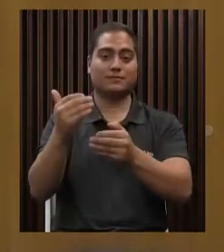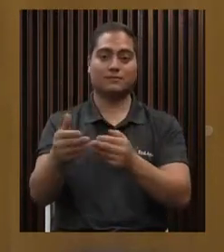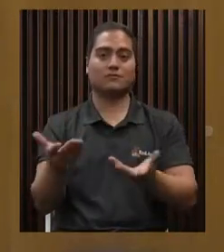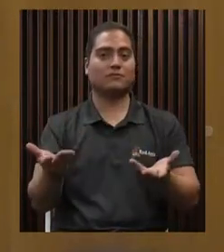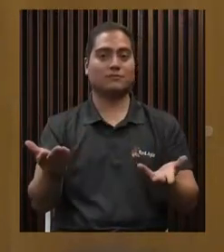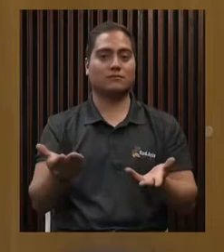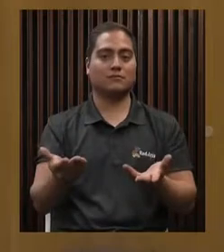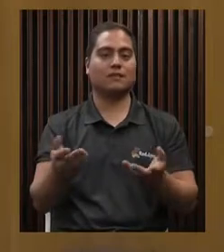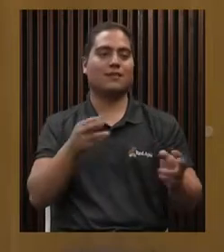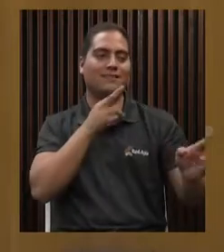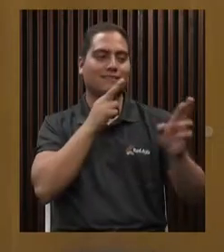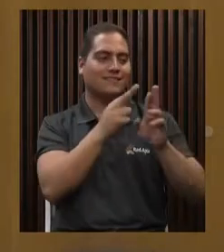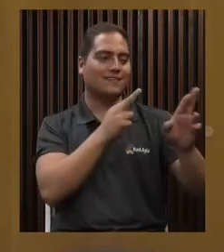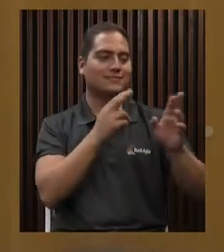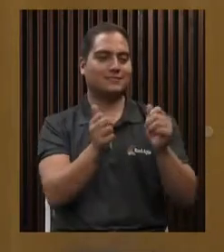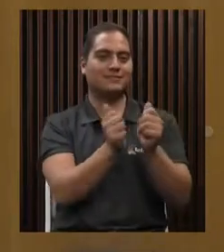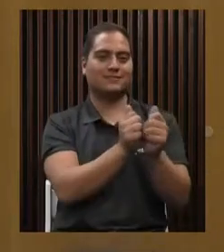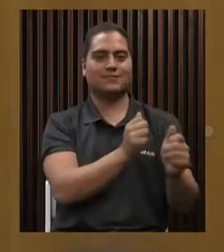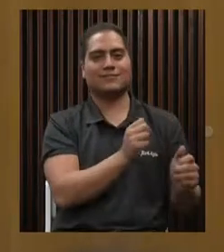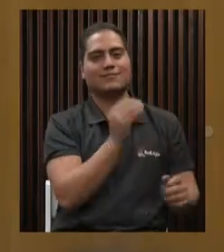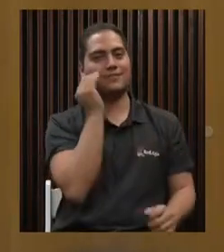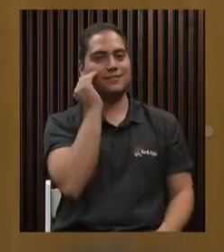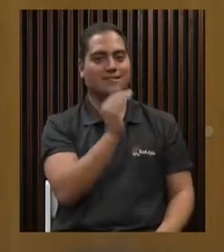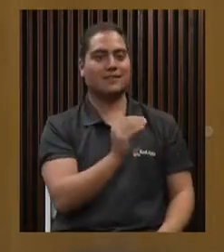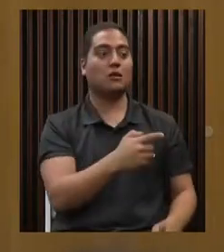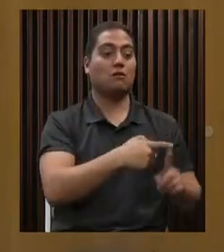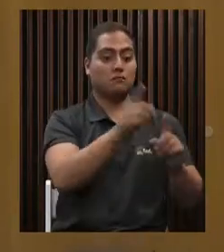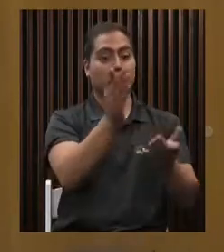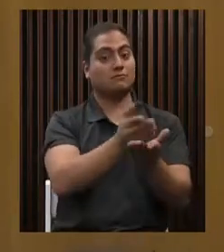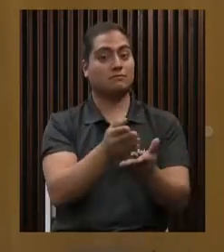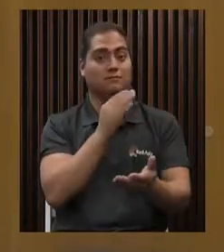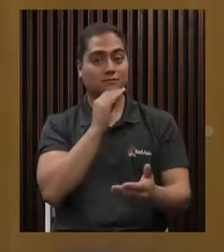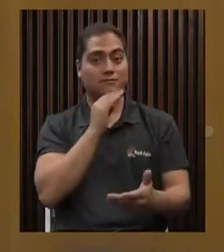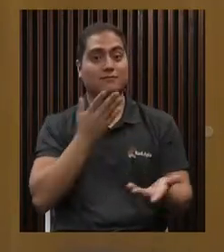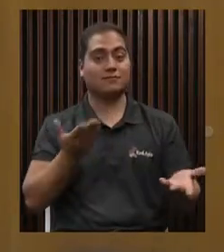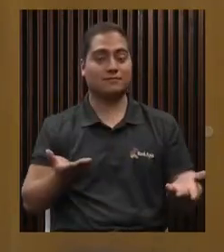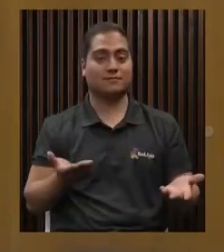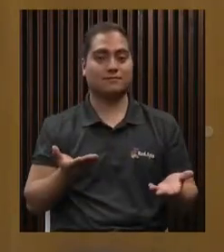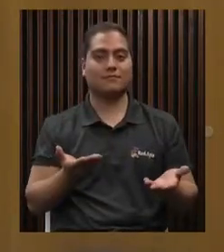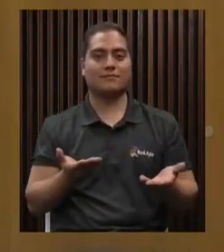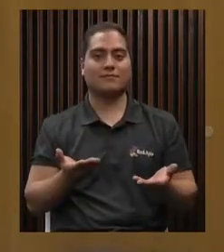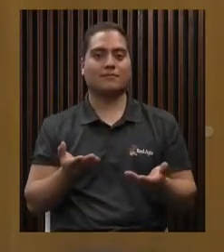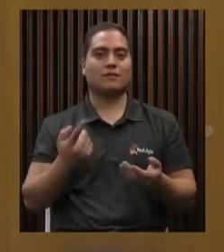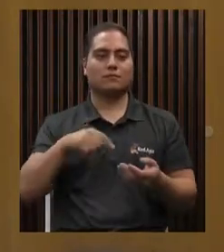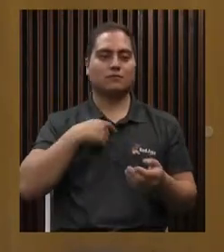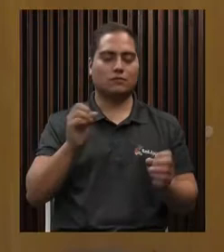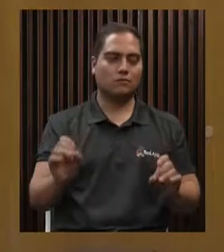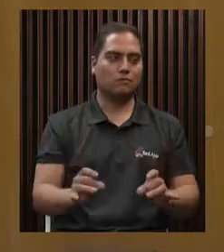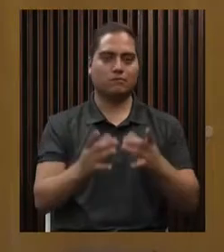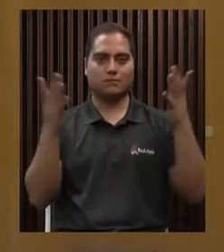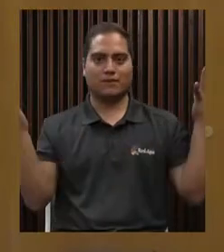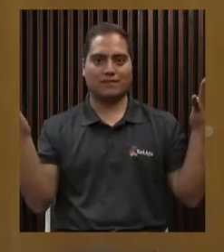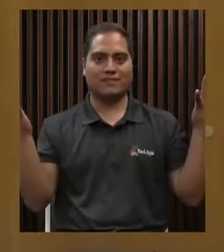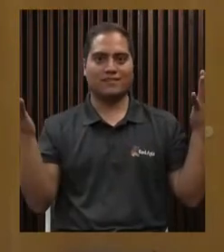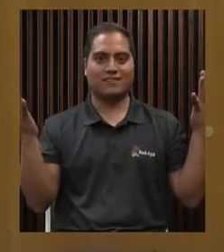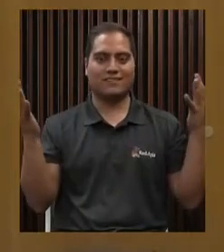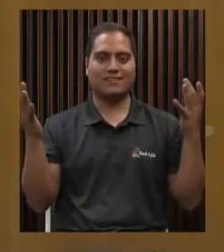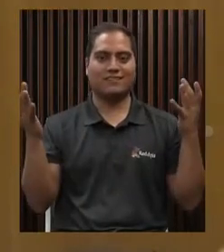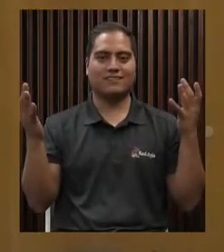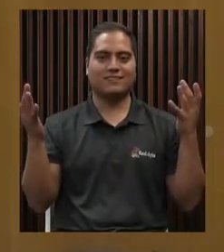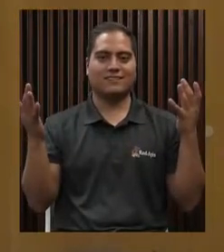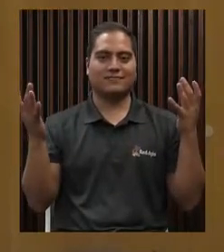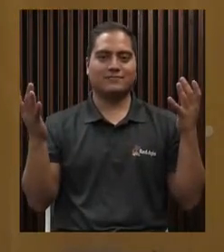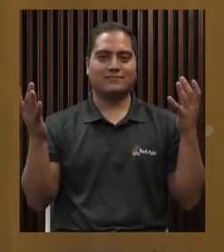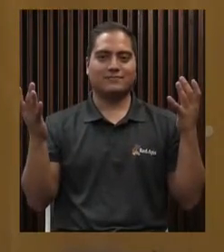generar una relación con los niños y con niños de estos colegios, en donde uno se sorprende de